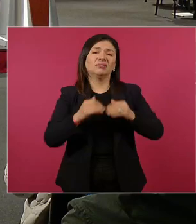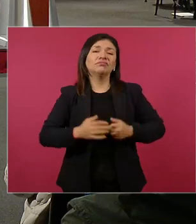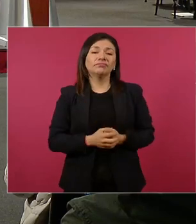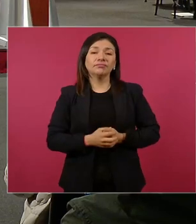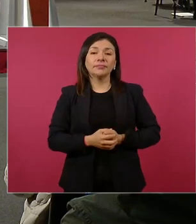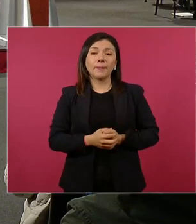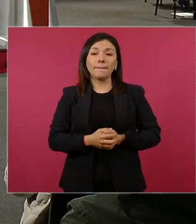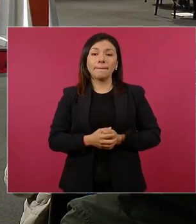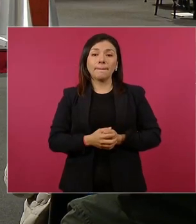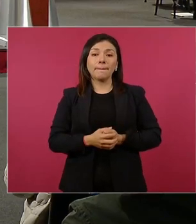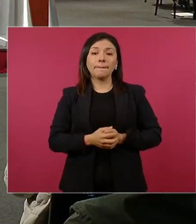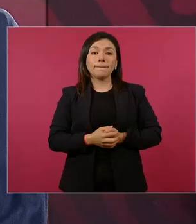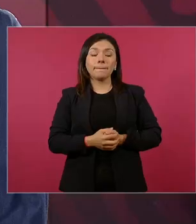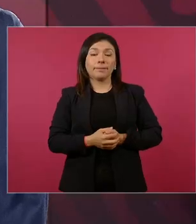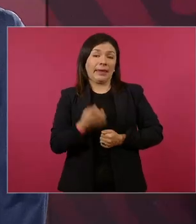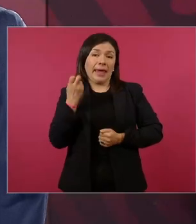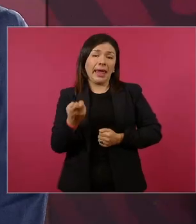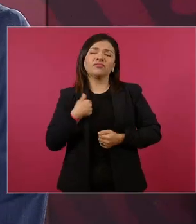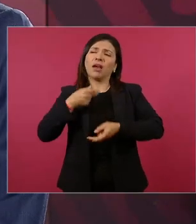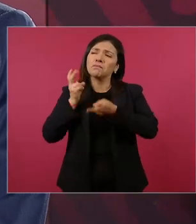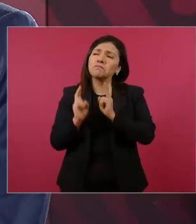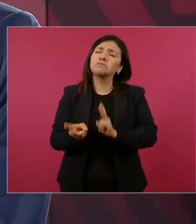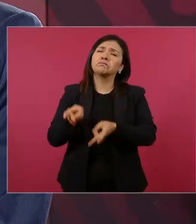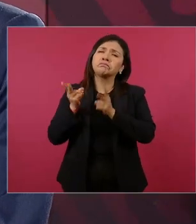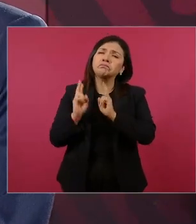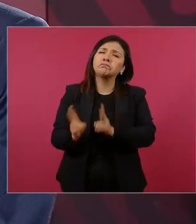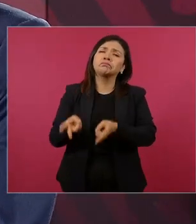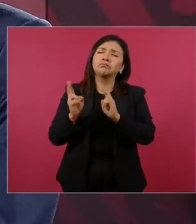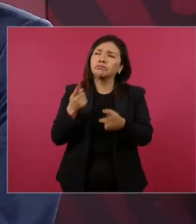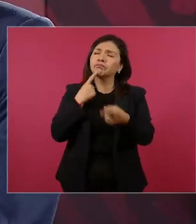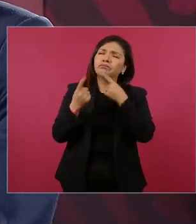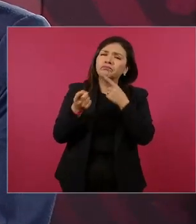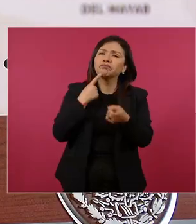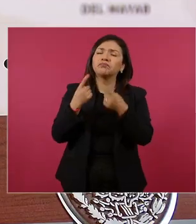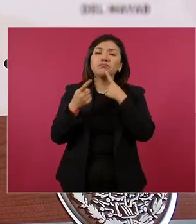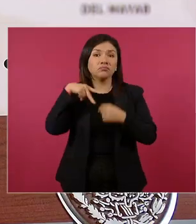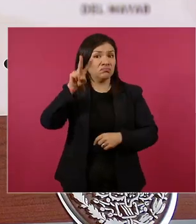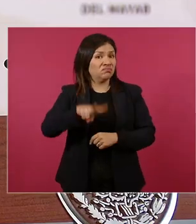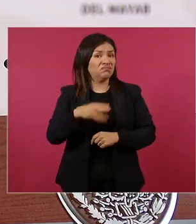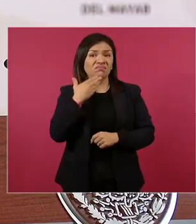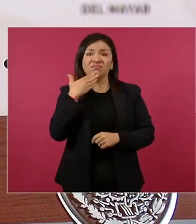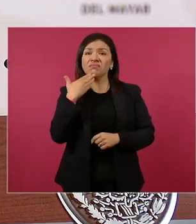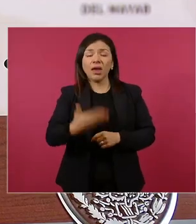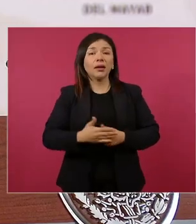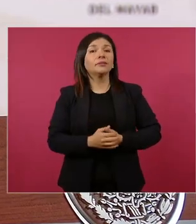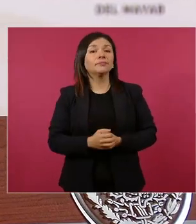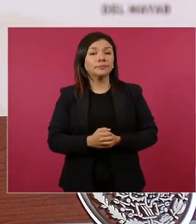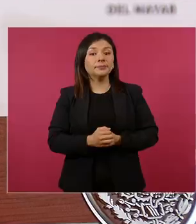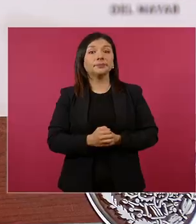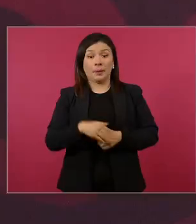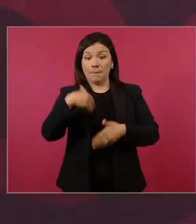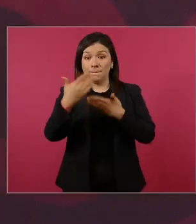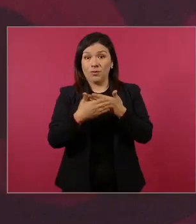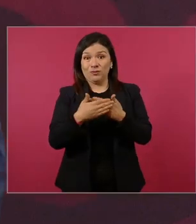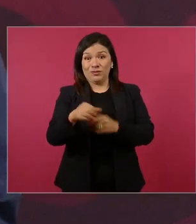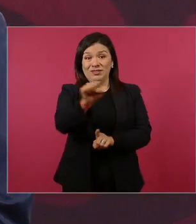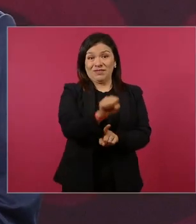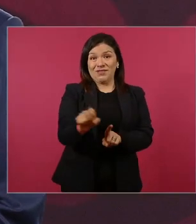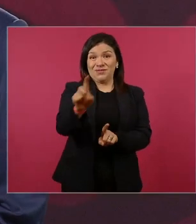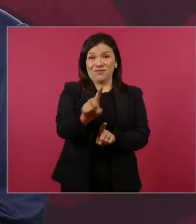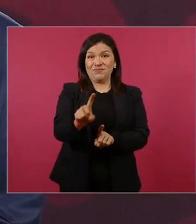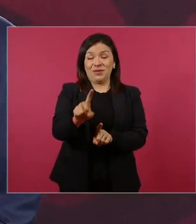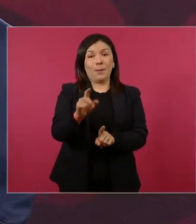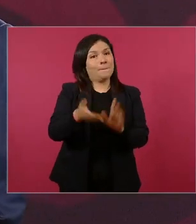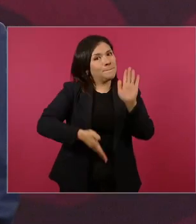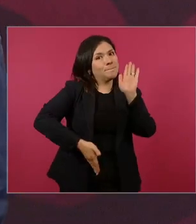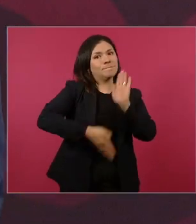Y hemos venido hablando de todo eso y muy bien, vamos este fin de semana